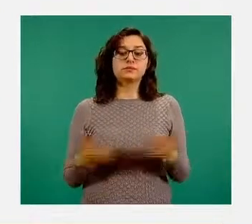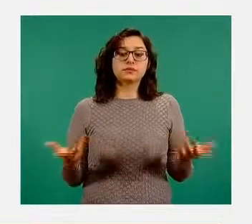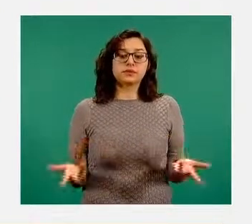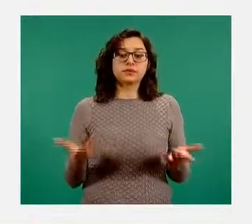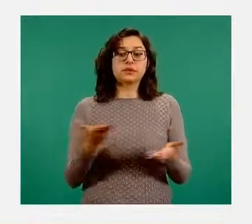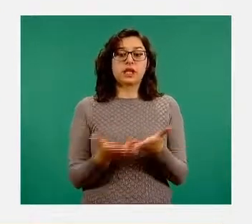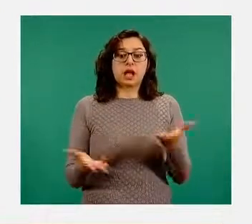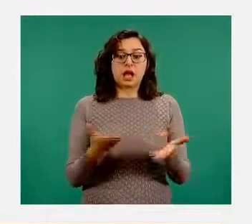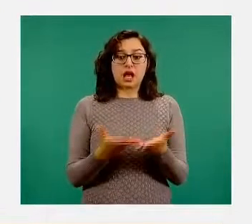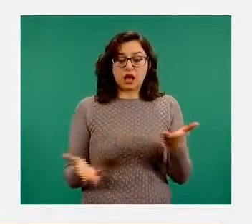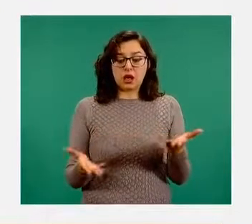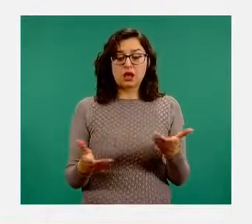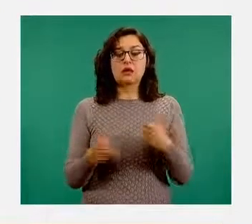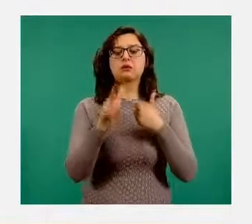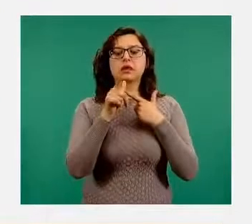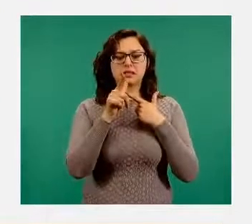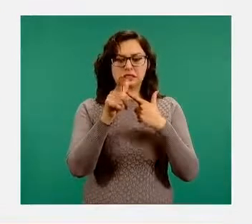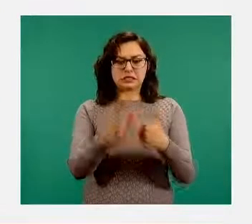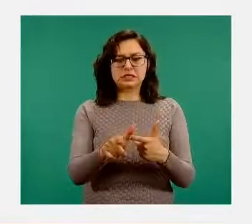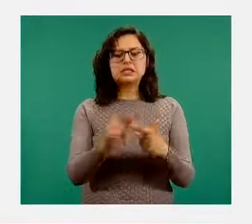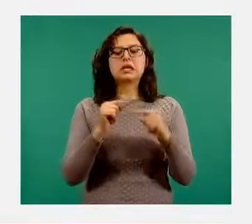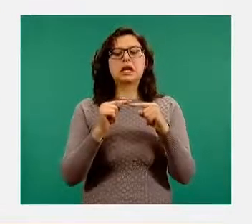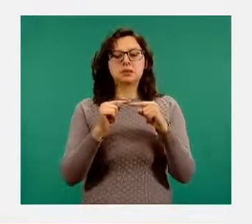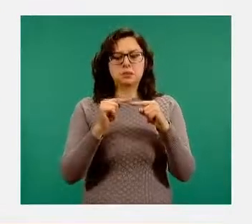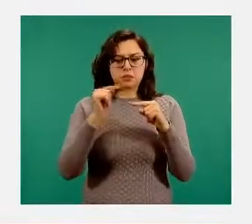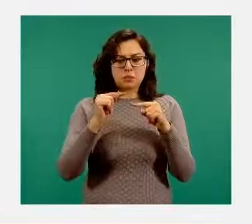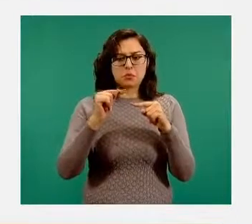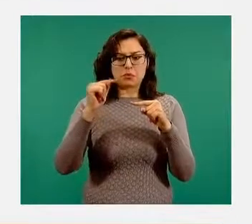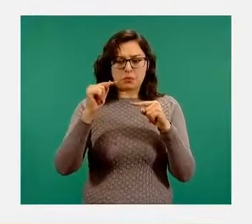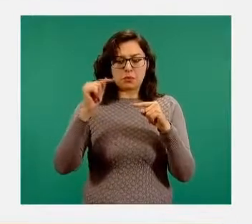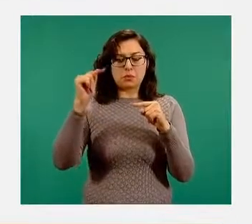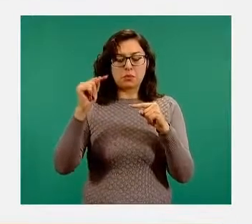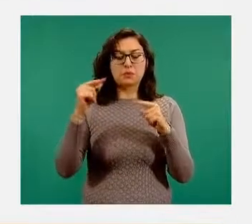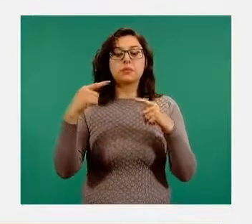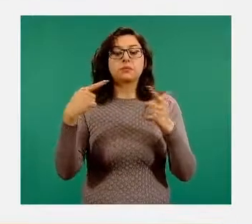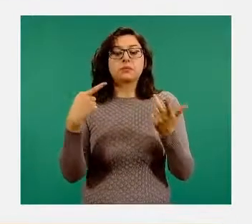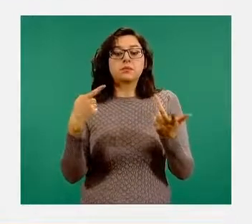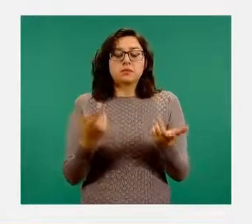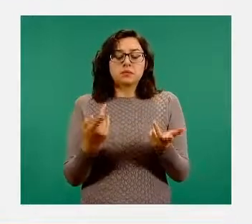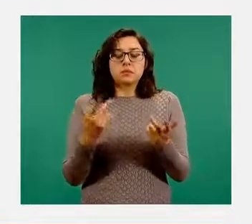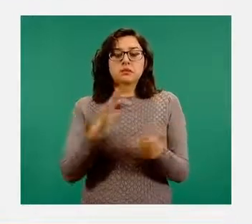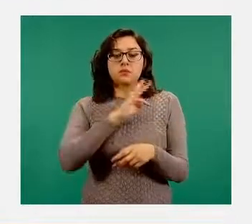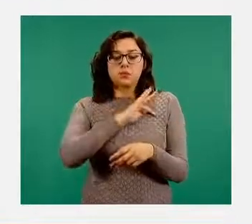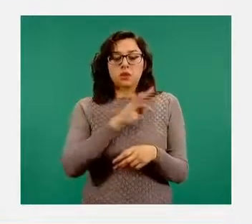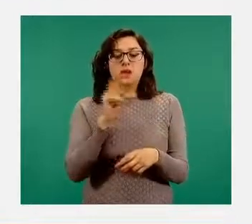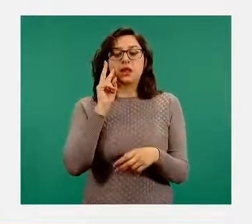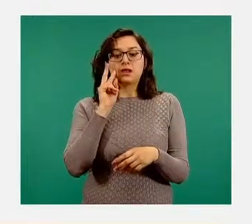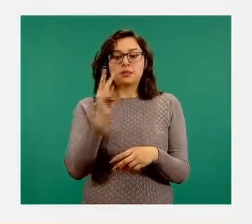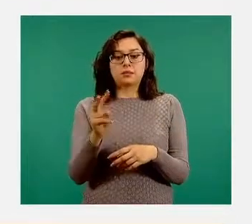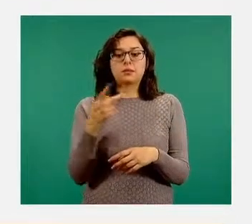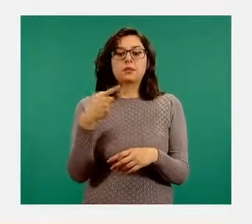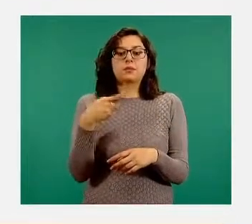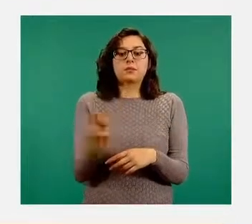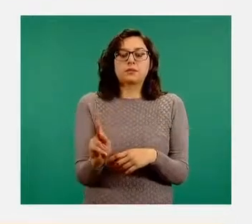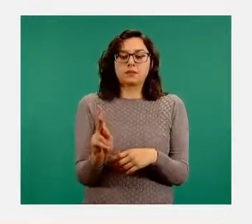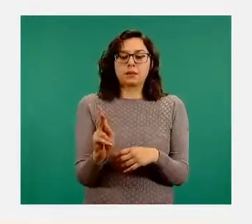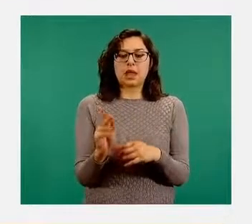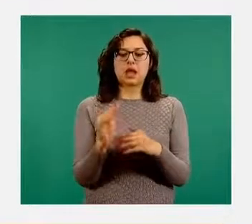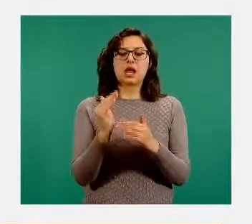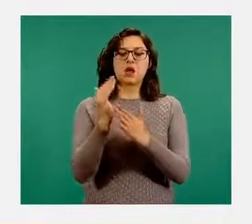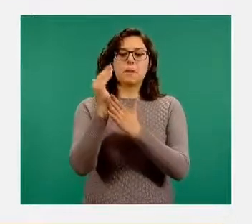aunque continuamos con la tendencia ascendente, sobre todo si continuáramos la presentación de la curva como tal, pues vemos que hay